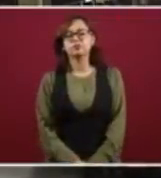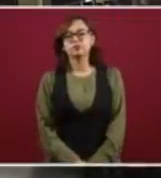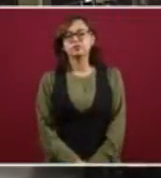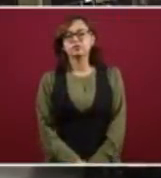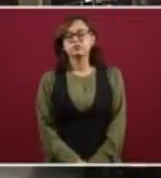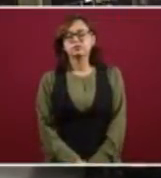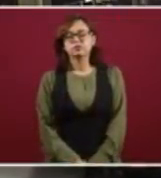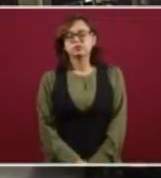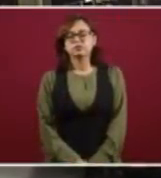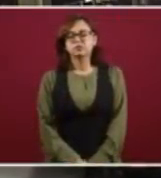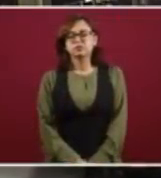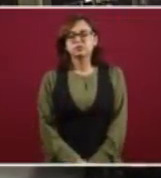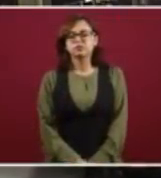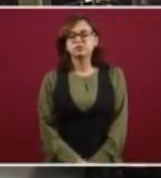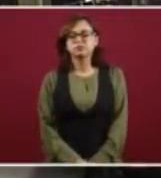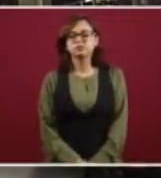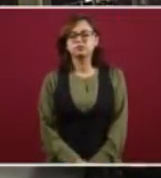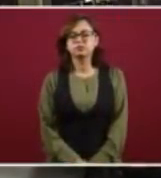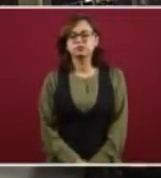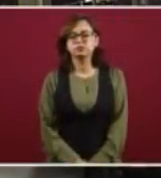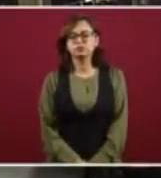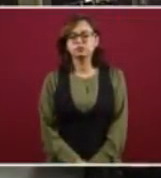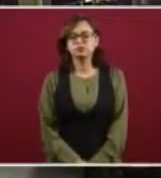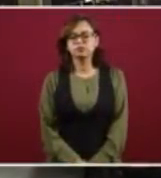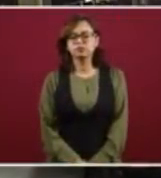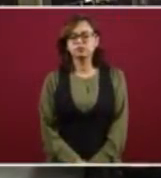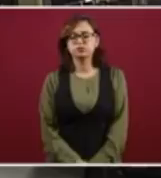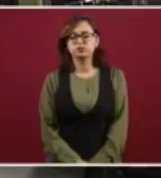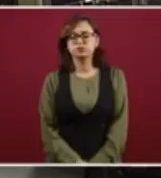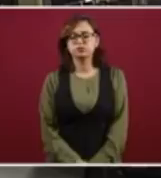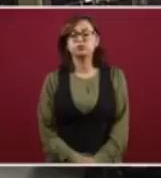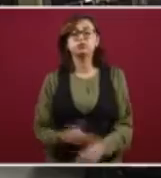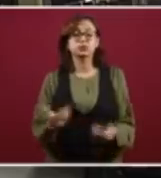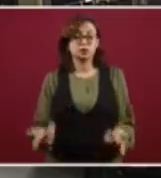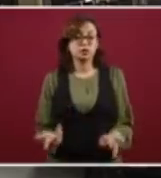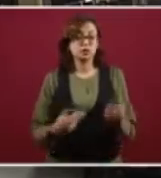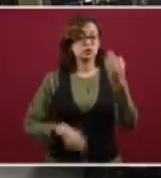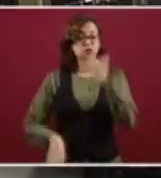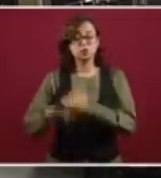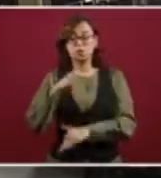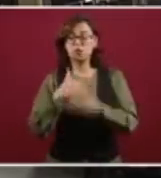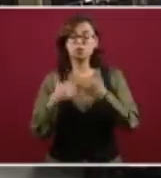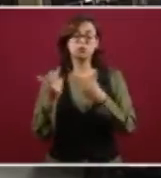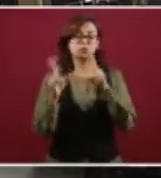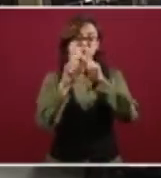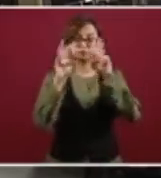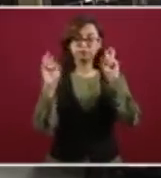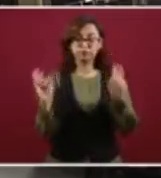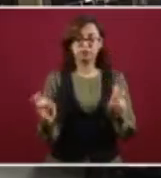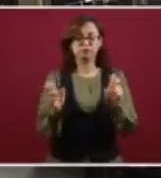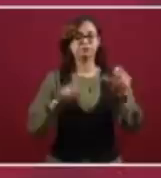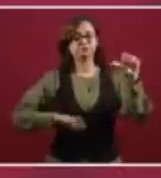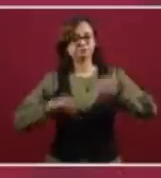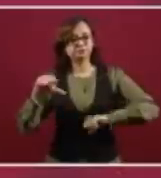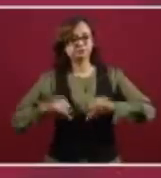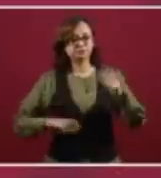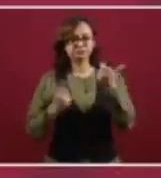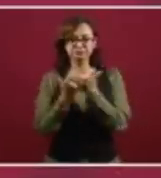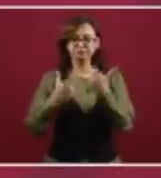Todo lo que tiene que ver con la actividad productiva, la reactivación económica,